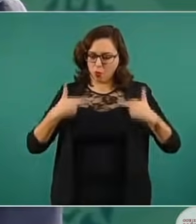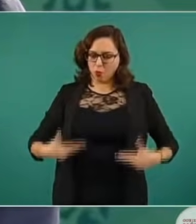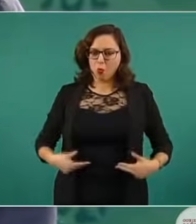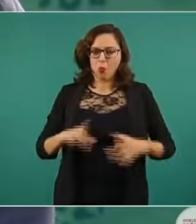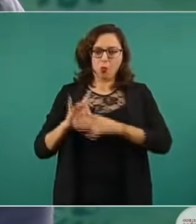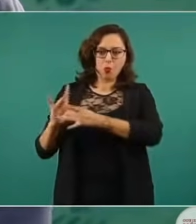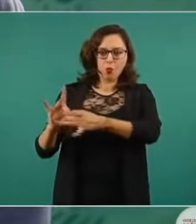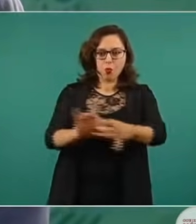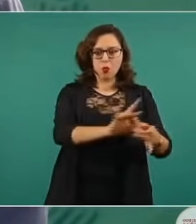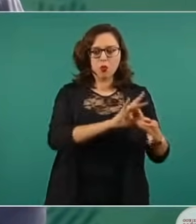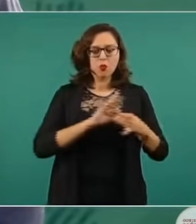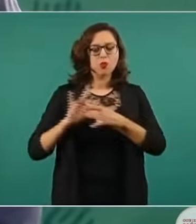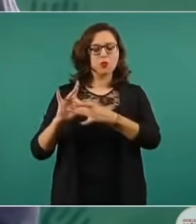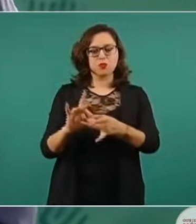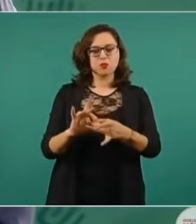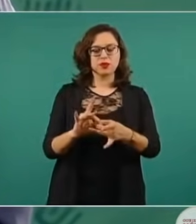humanistas,